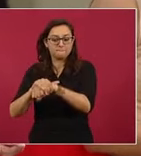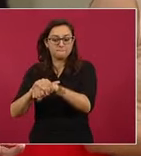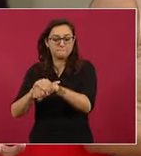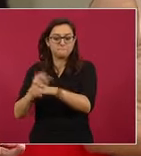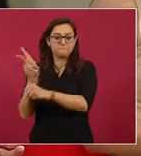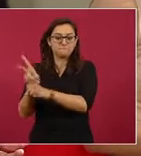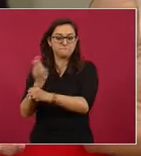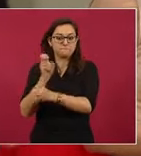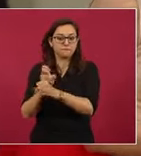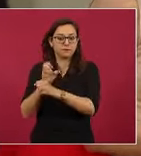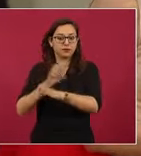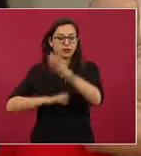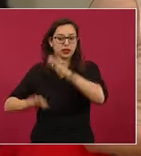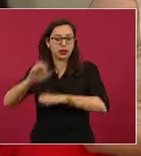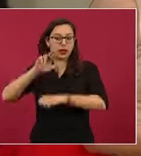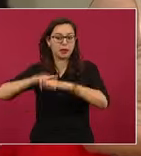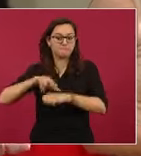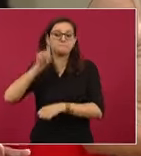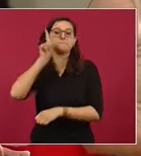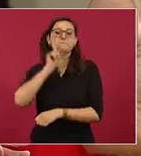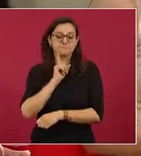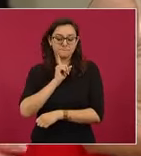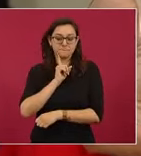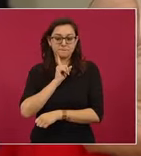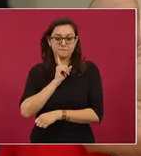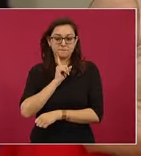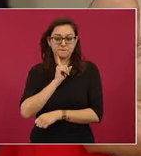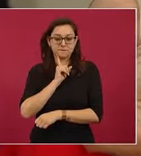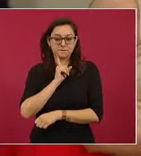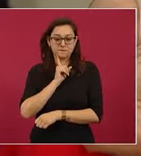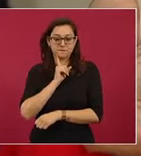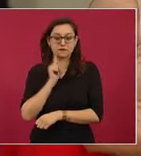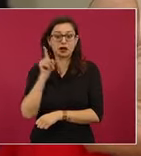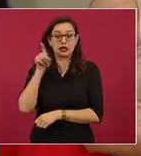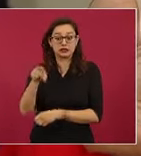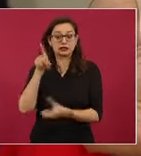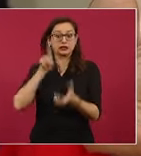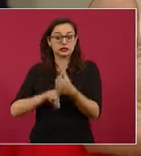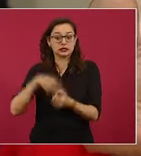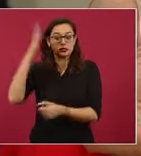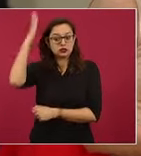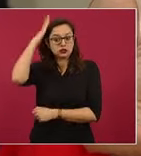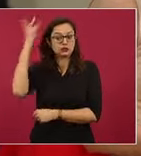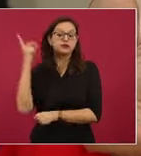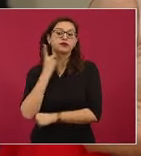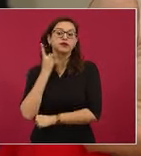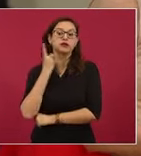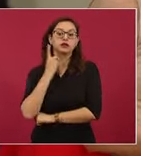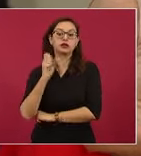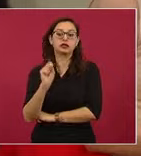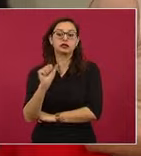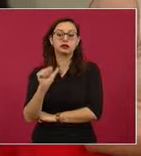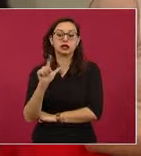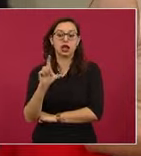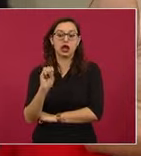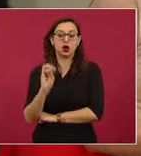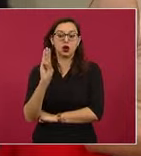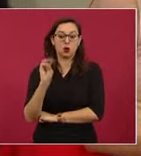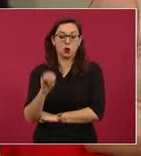invitada la embajadora. Además de que en esta comisión estaba como líder el diputado Salomón Chertorivsky, que además